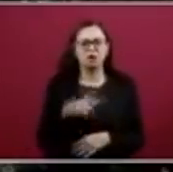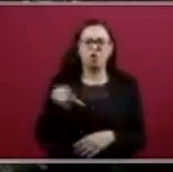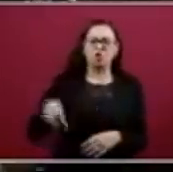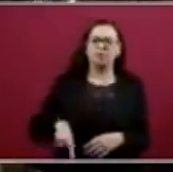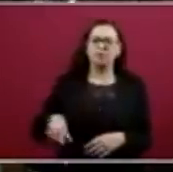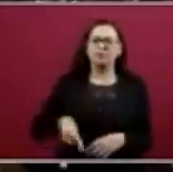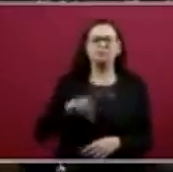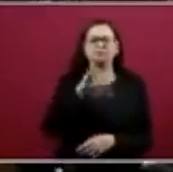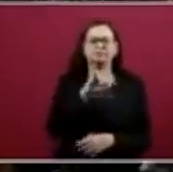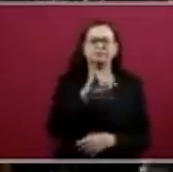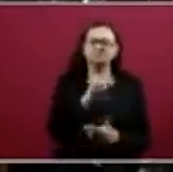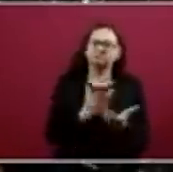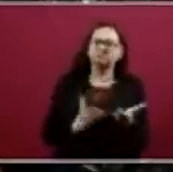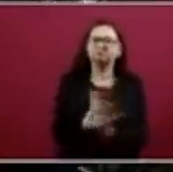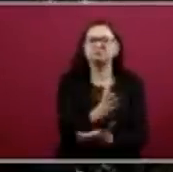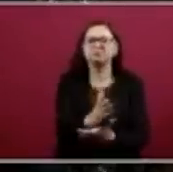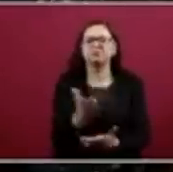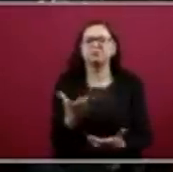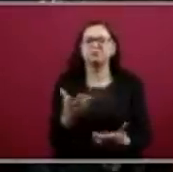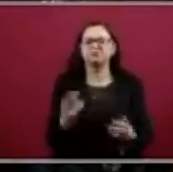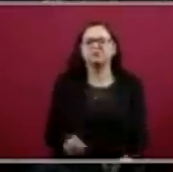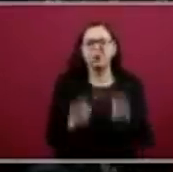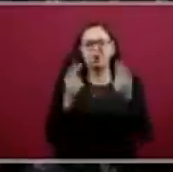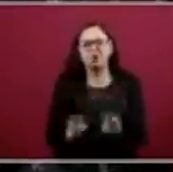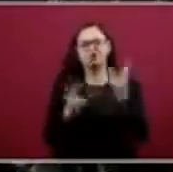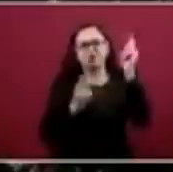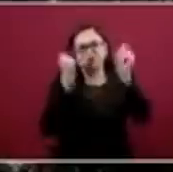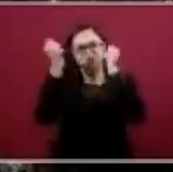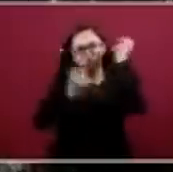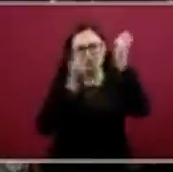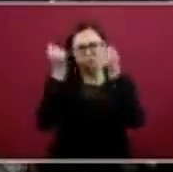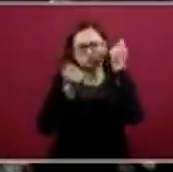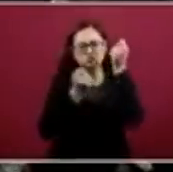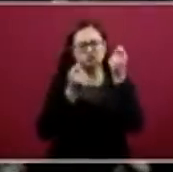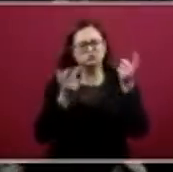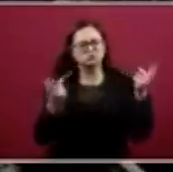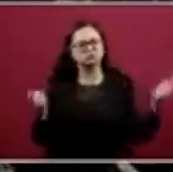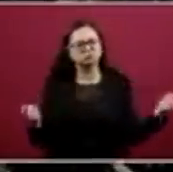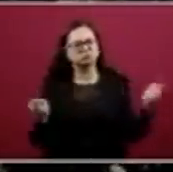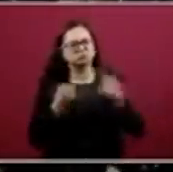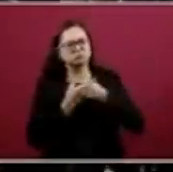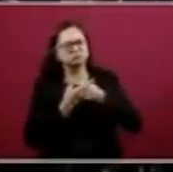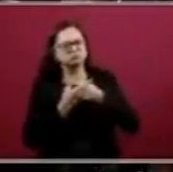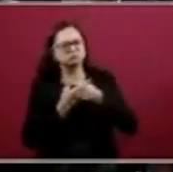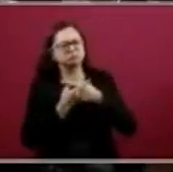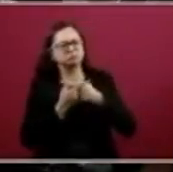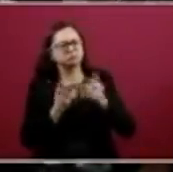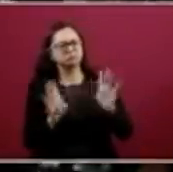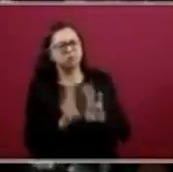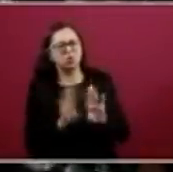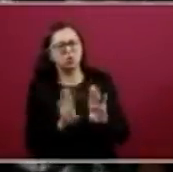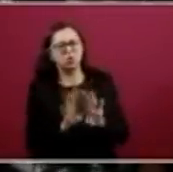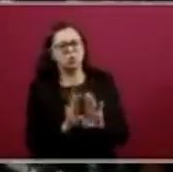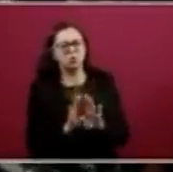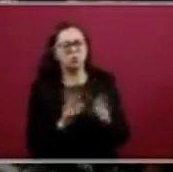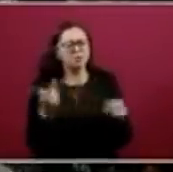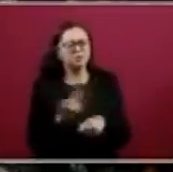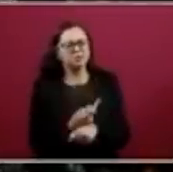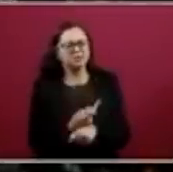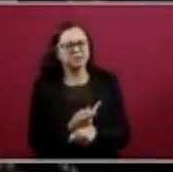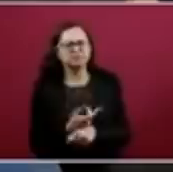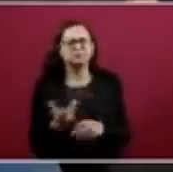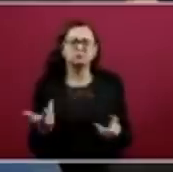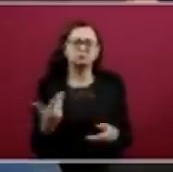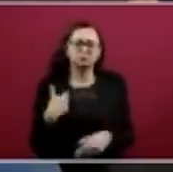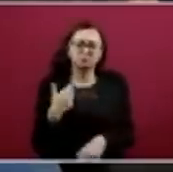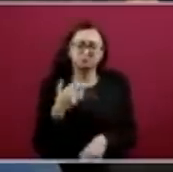cuatrimotos, explotan el lugar y ellos dicen, se nos hace contradictorio. Sería bueno que lo